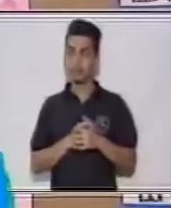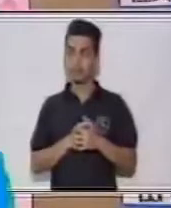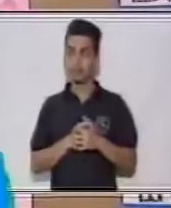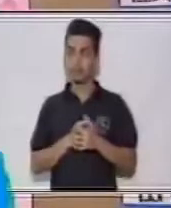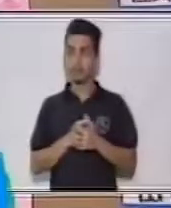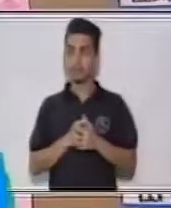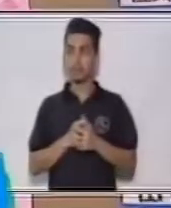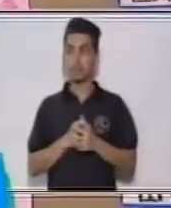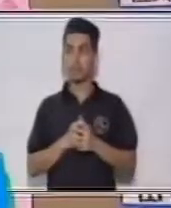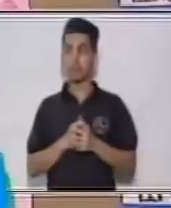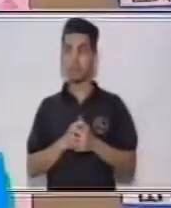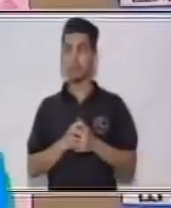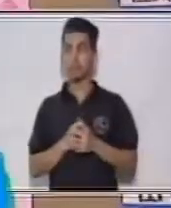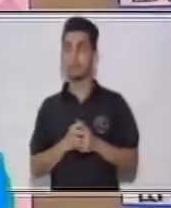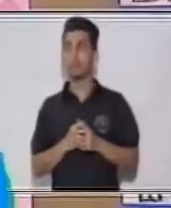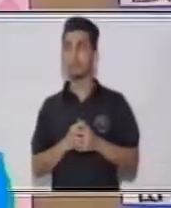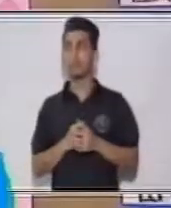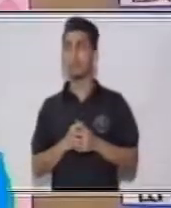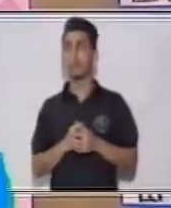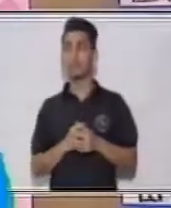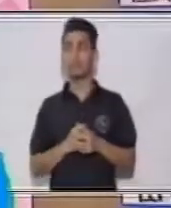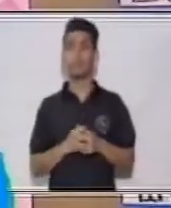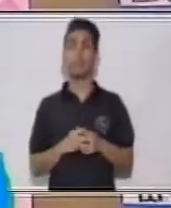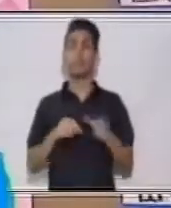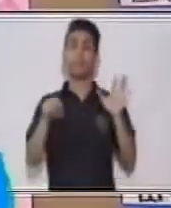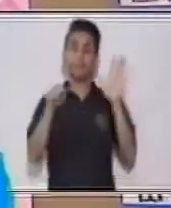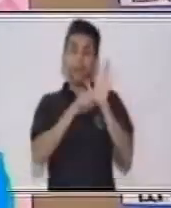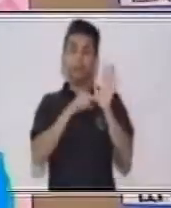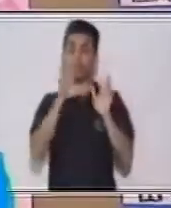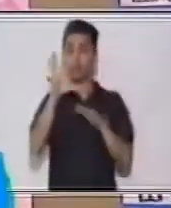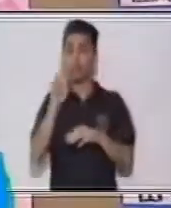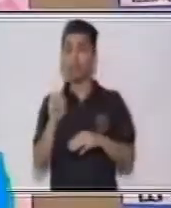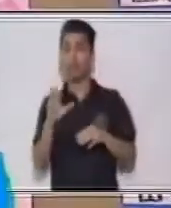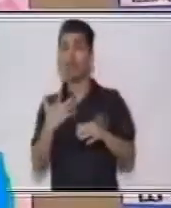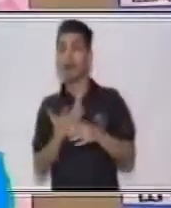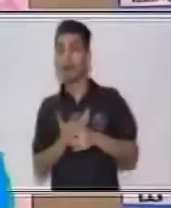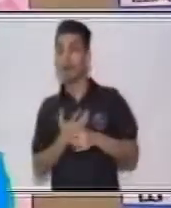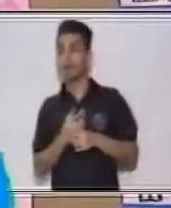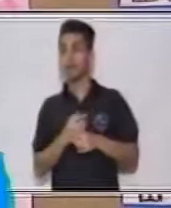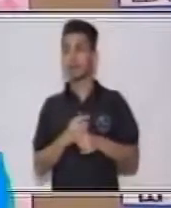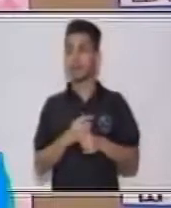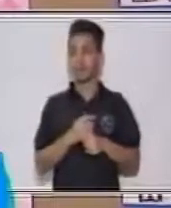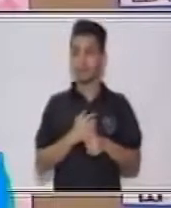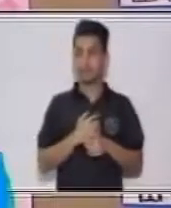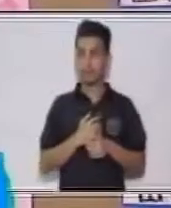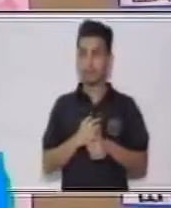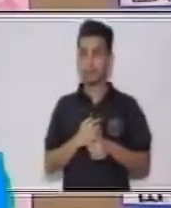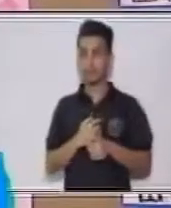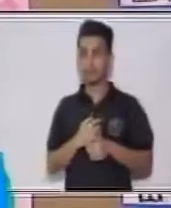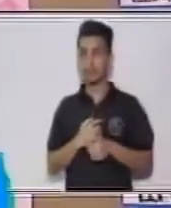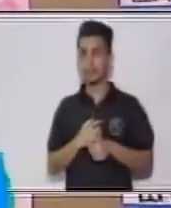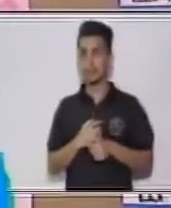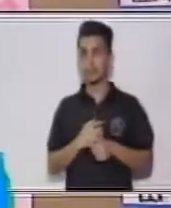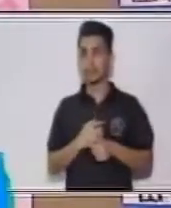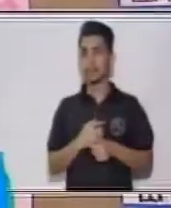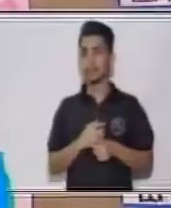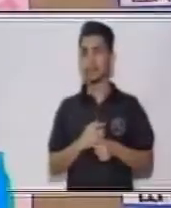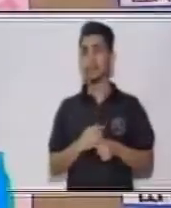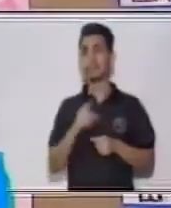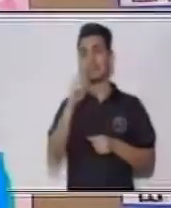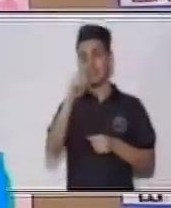ahora diríamos 150 menos 50 estamos restando acuérdense